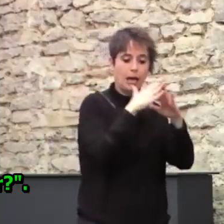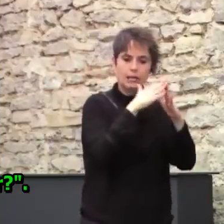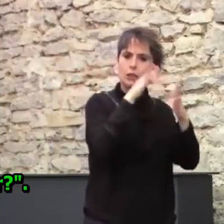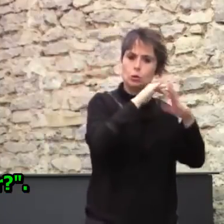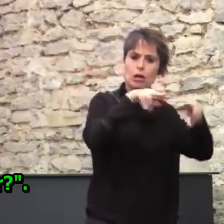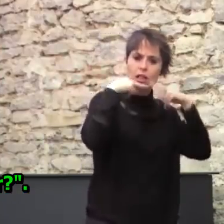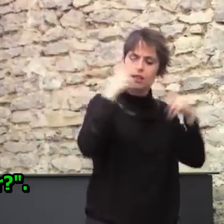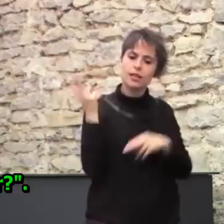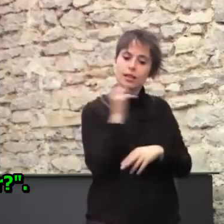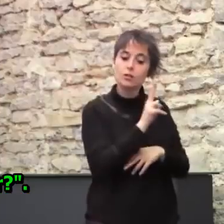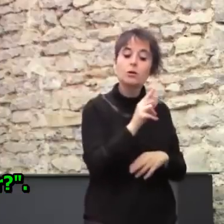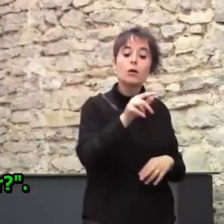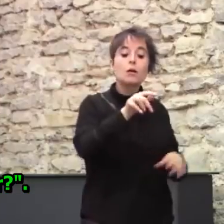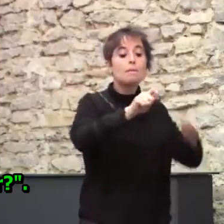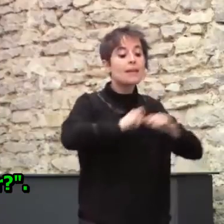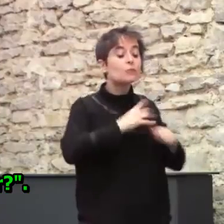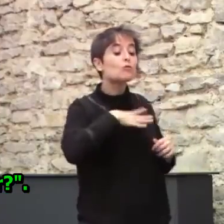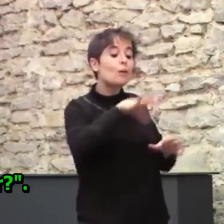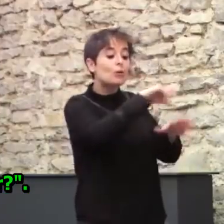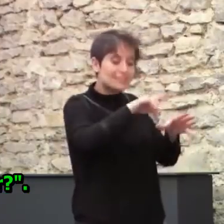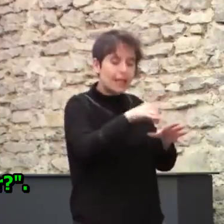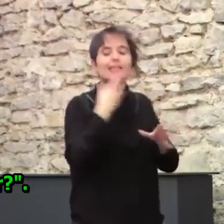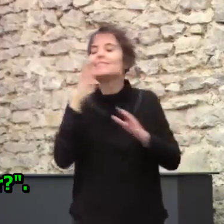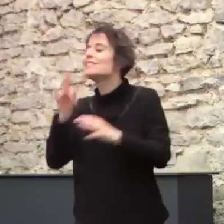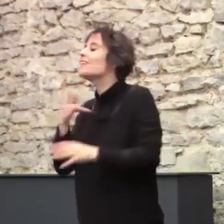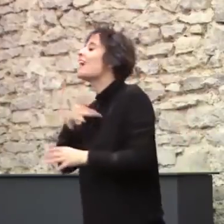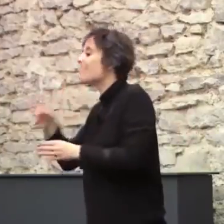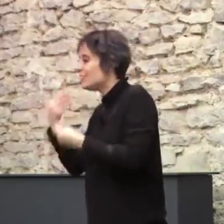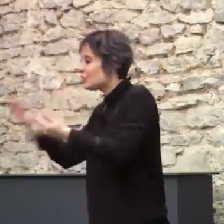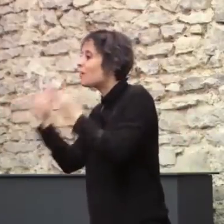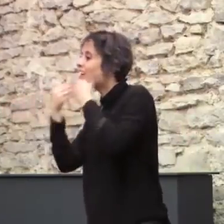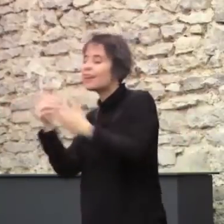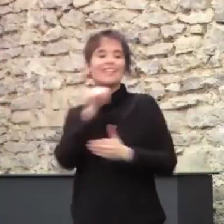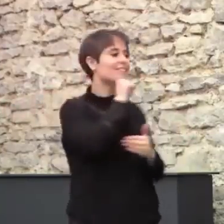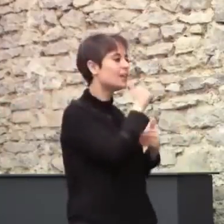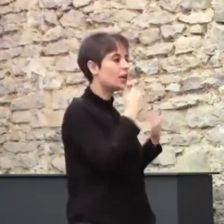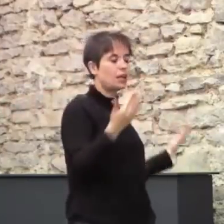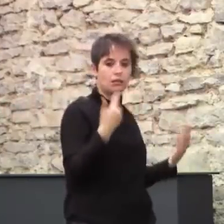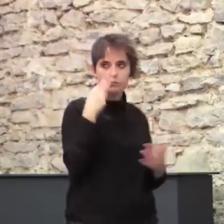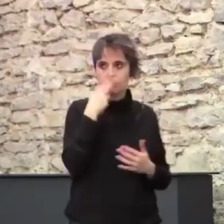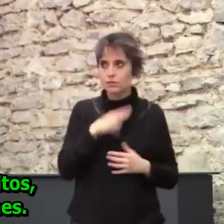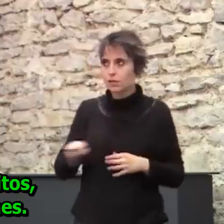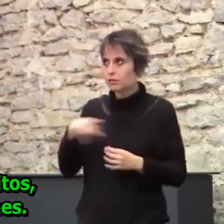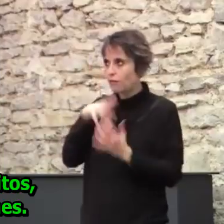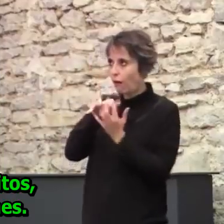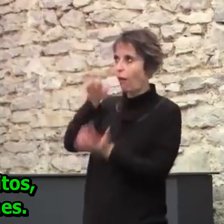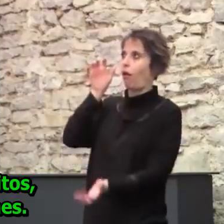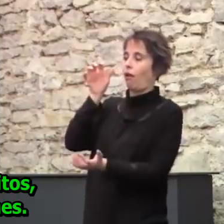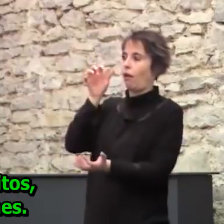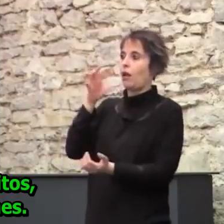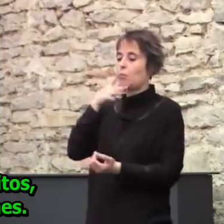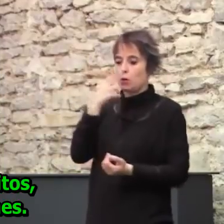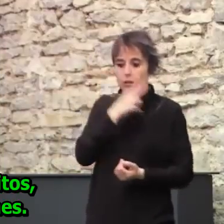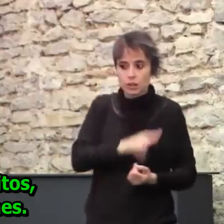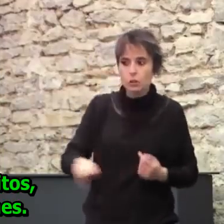cenando, me pasas la sal, mi amor, por favor, sí, cariño, toma, aquí tienes, gracias, de nada. Y los niños se quedan, porque los niños están